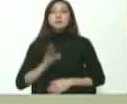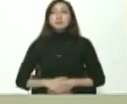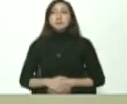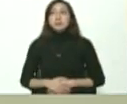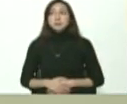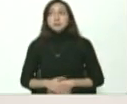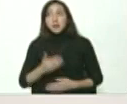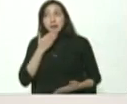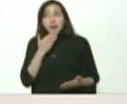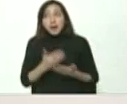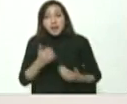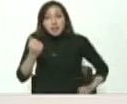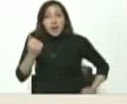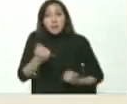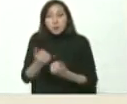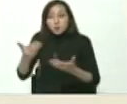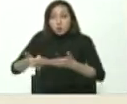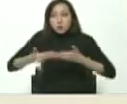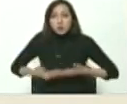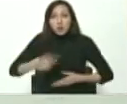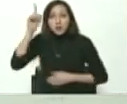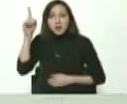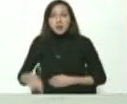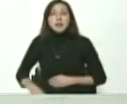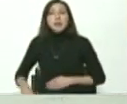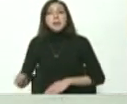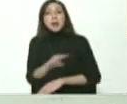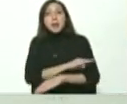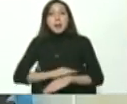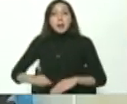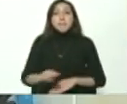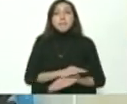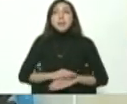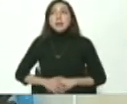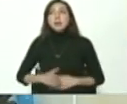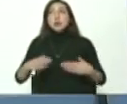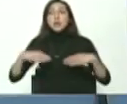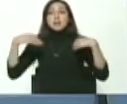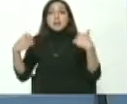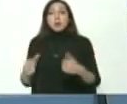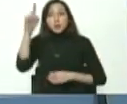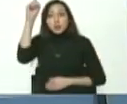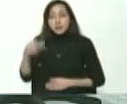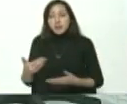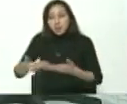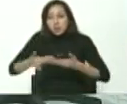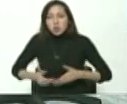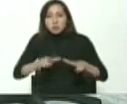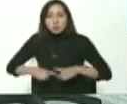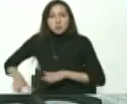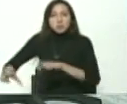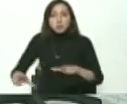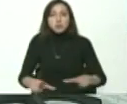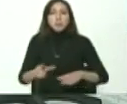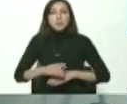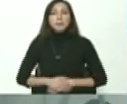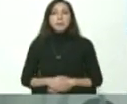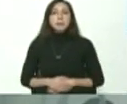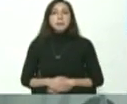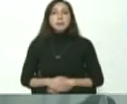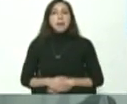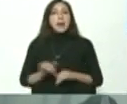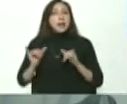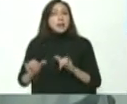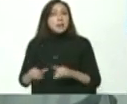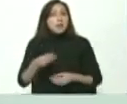apoyo que usted brinda al estado. Gracias al ministro Carlos Alvarado por este hermoso equipamiento que envió a esta maternidad. En esta maternidad